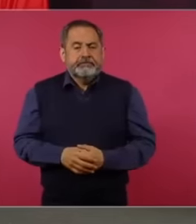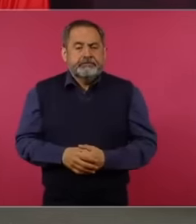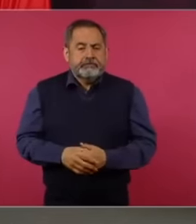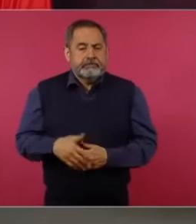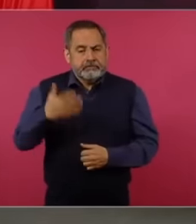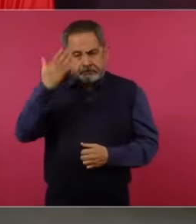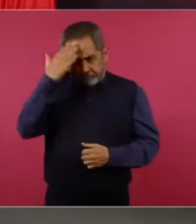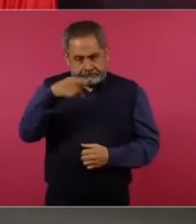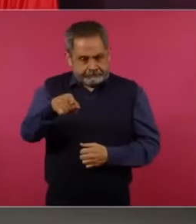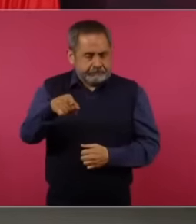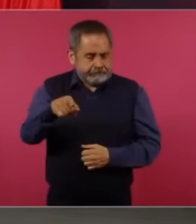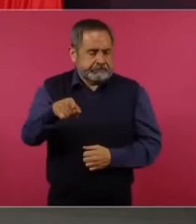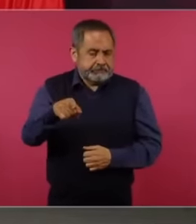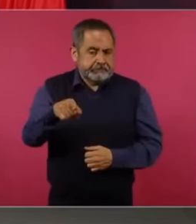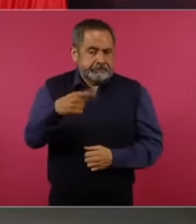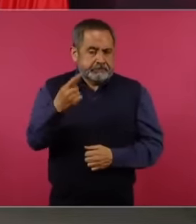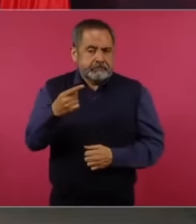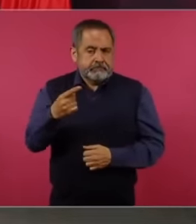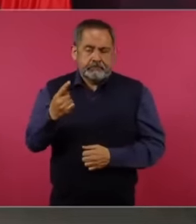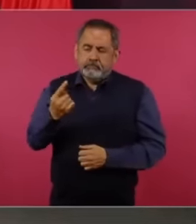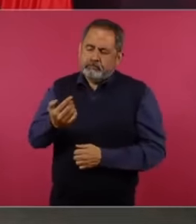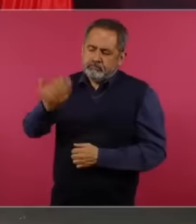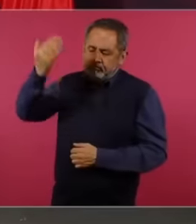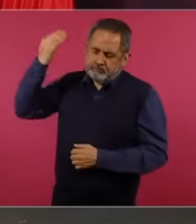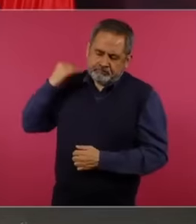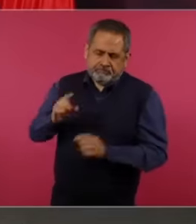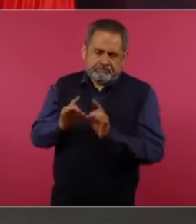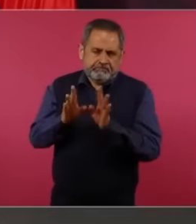Saben ustedes que se dio este lamentable